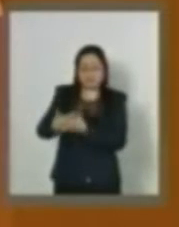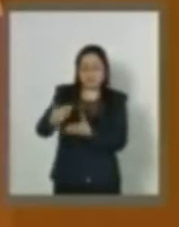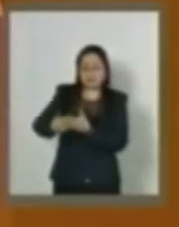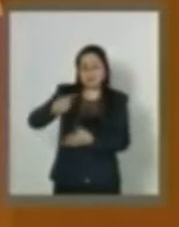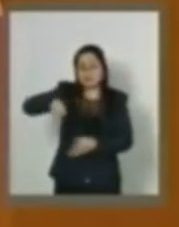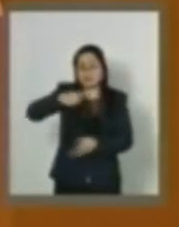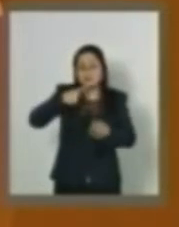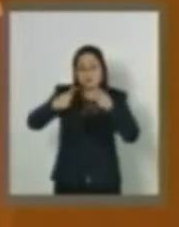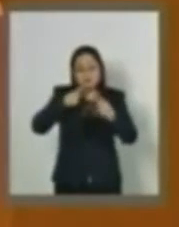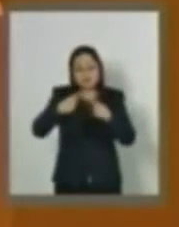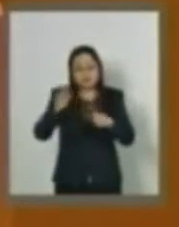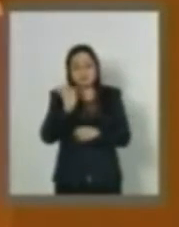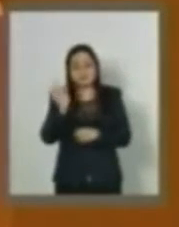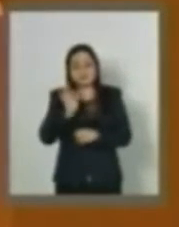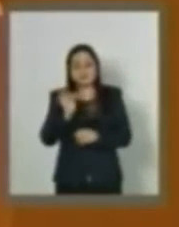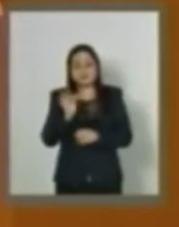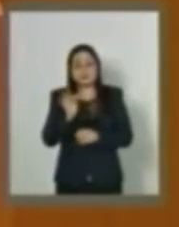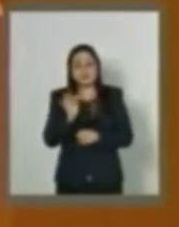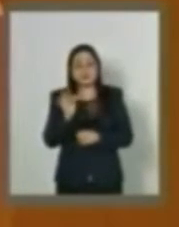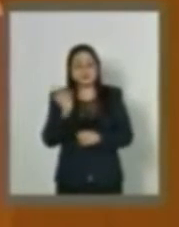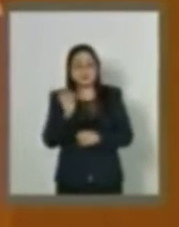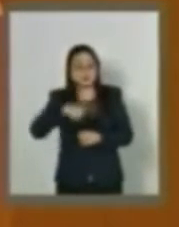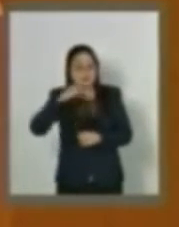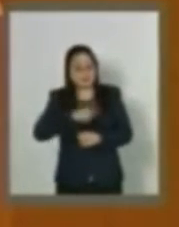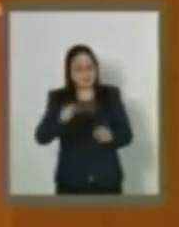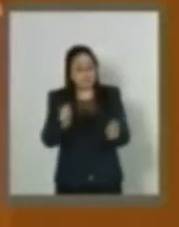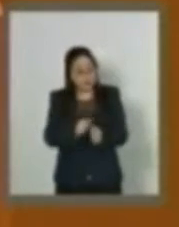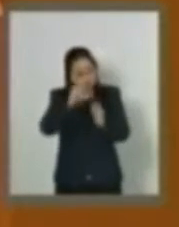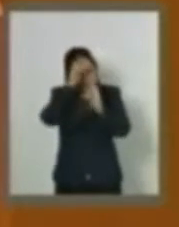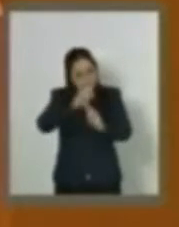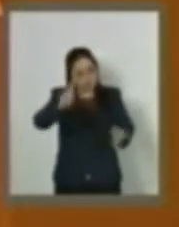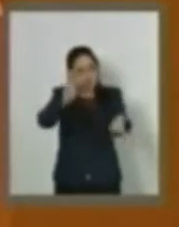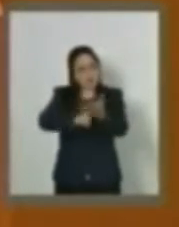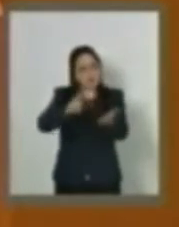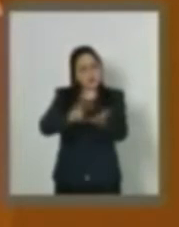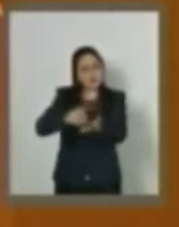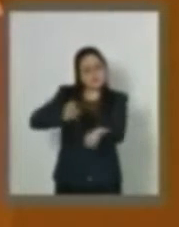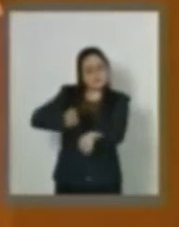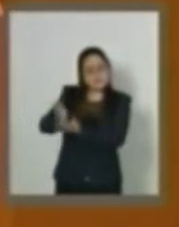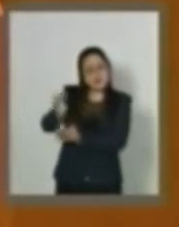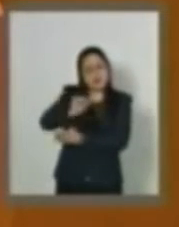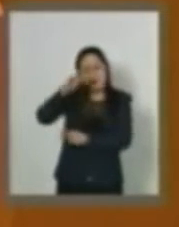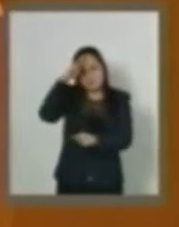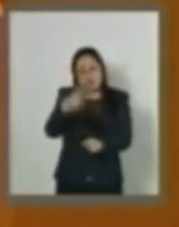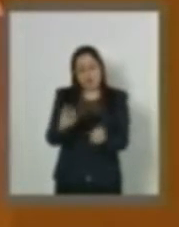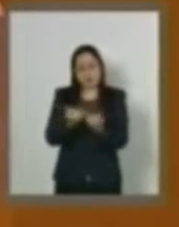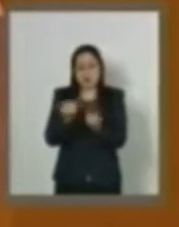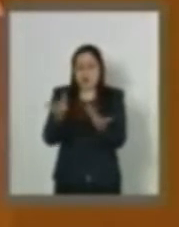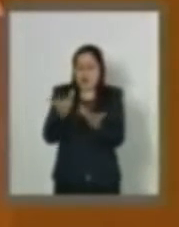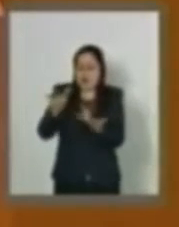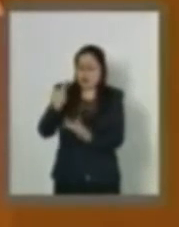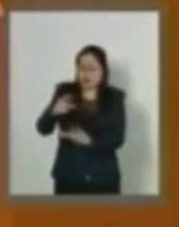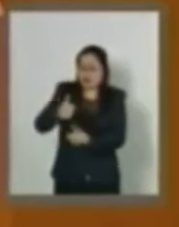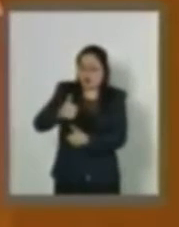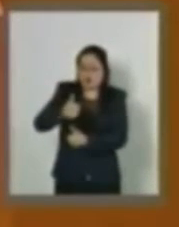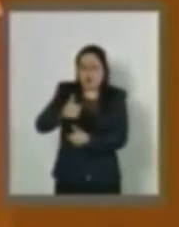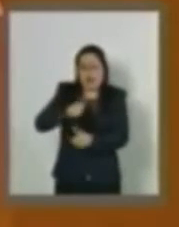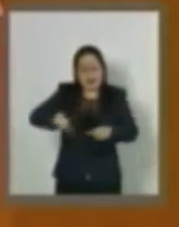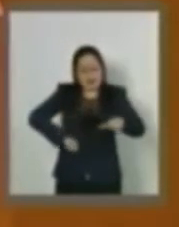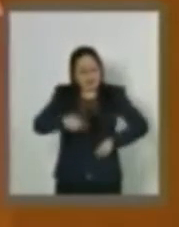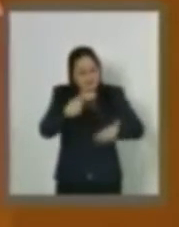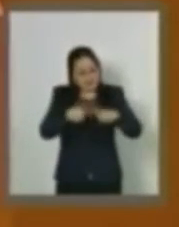las próximas horas. Esta discusión continúa, como les dije hace unos momentos, continúa esta discusión en lo general a la hora de esta minuta